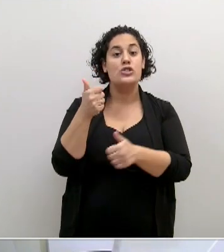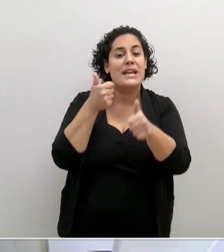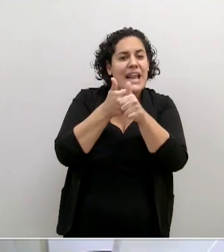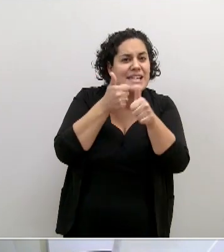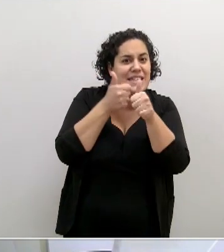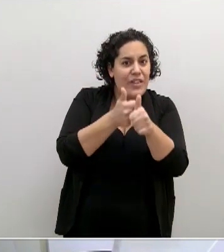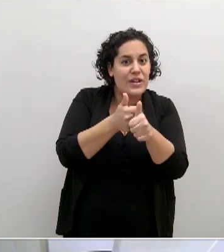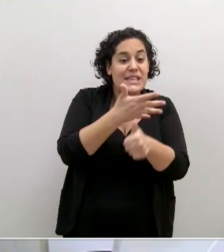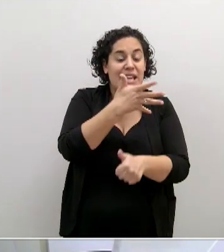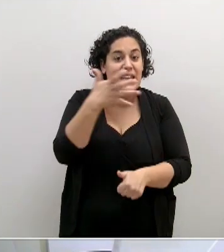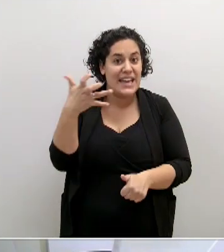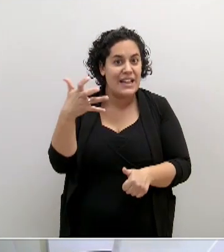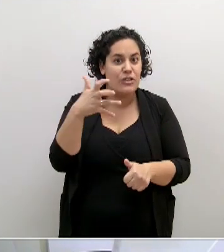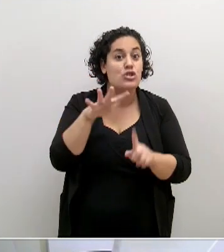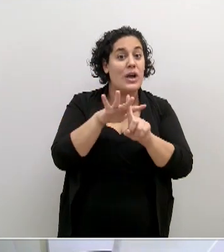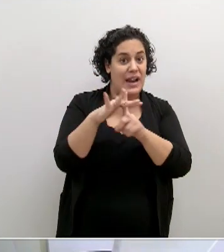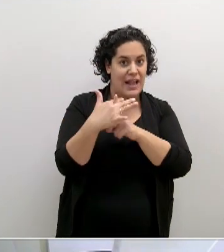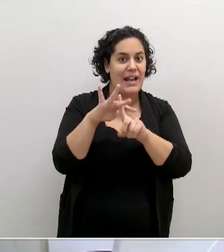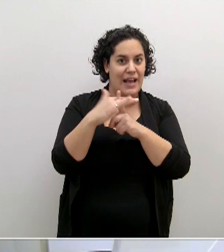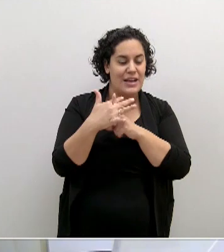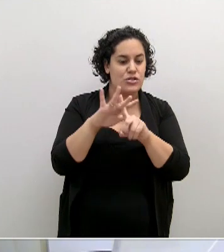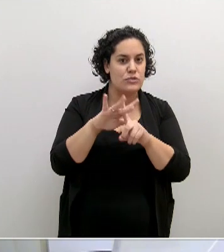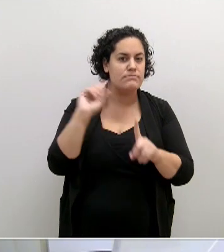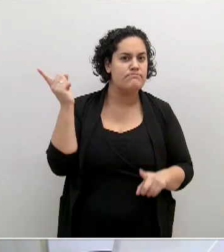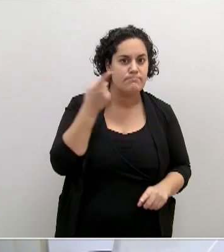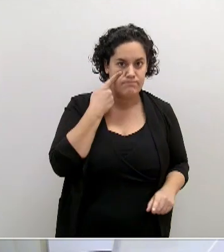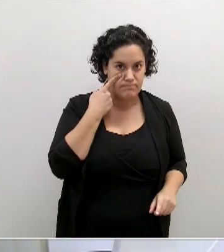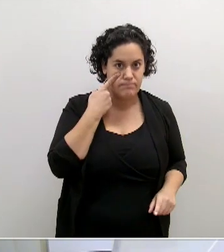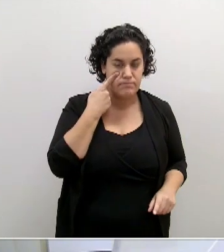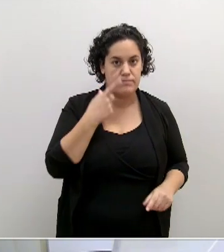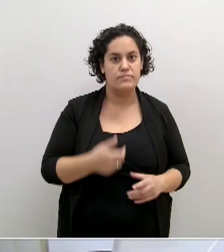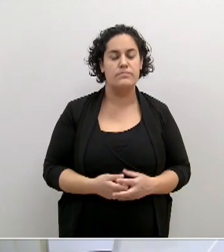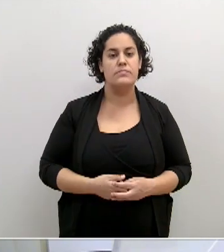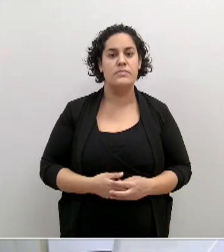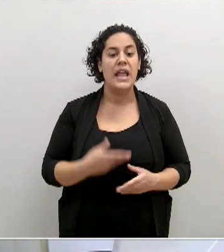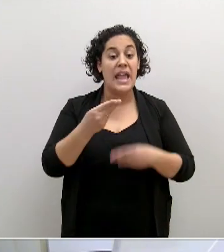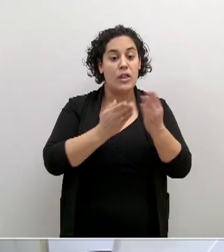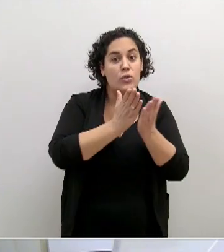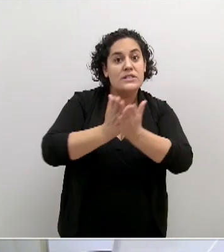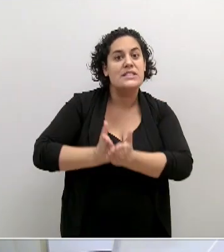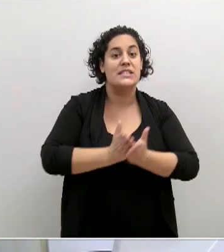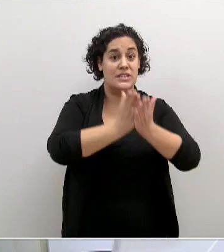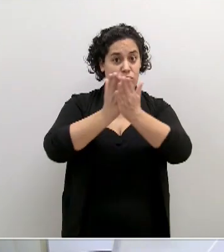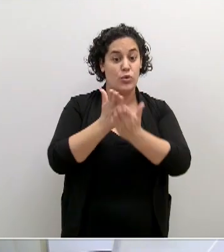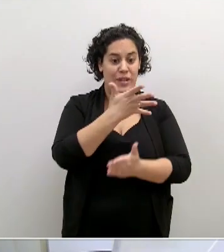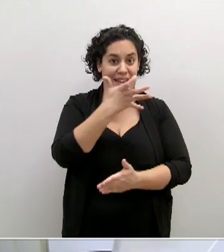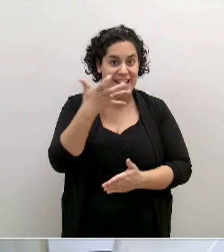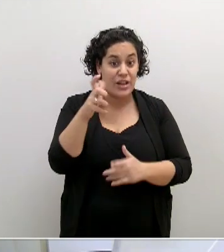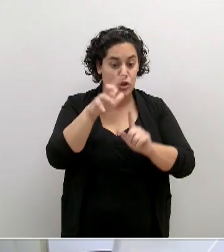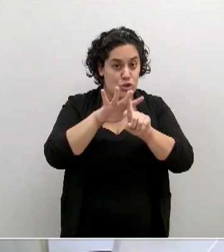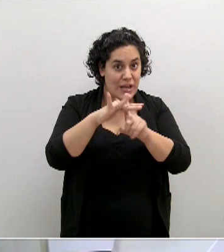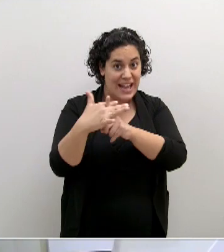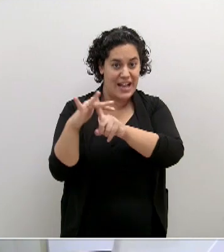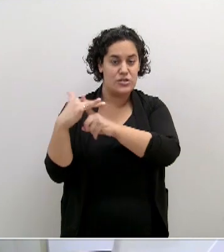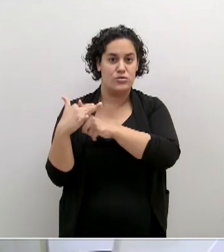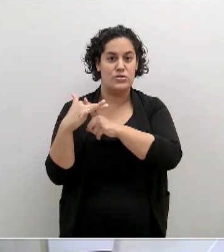casos, los citó hizo el estudio de contactos de esos 500 casos y